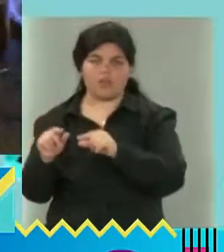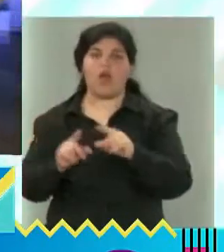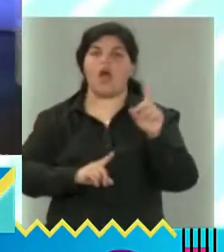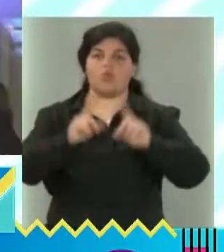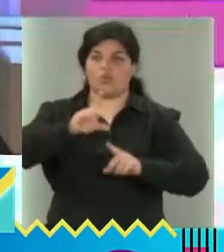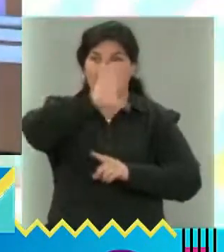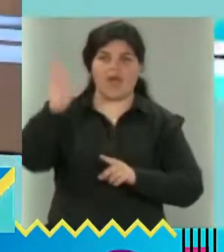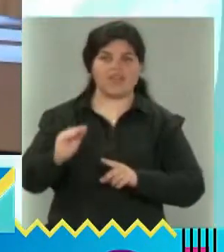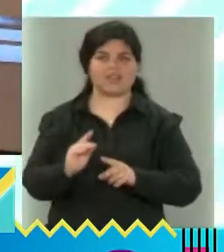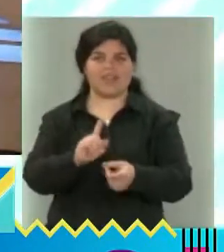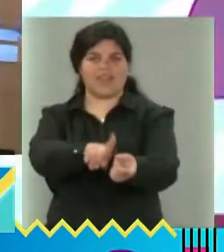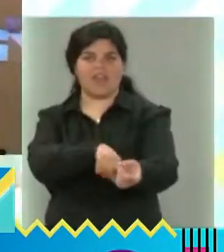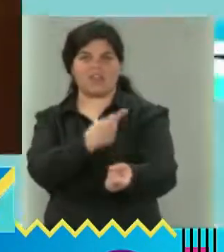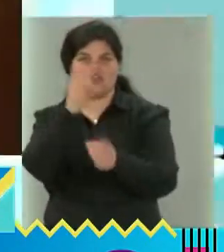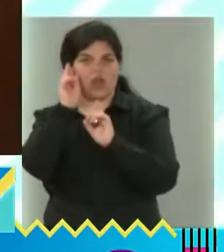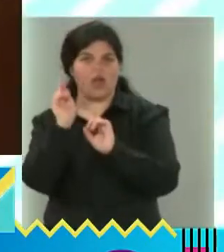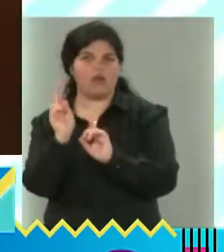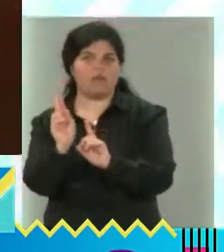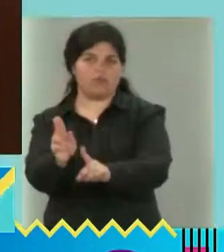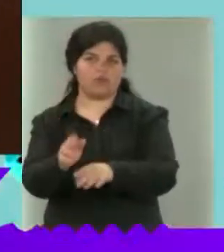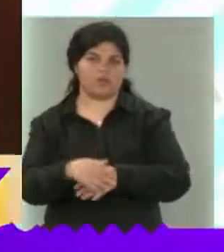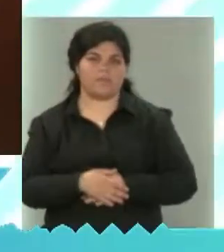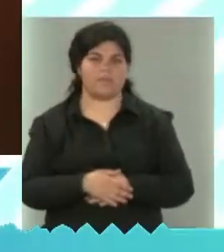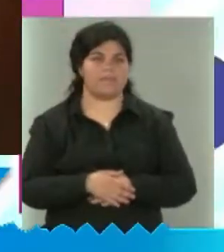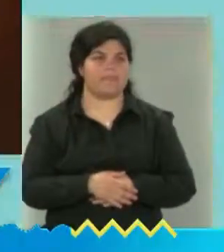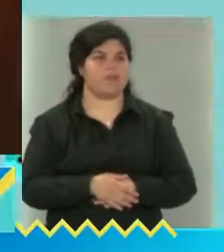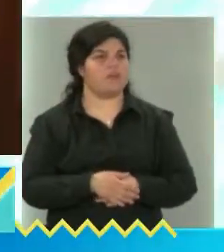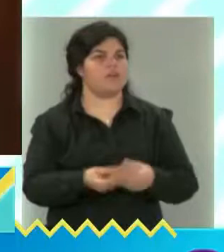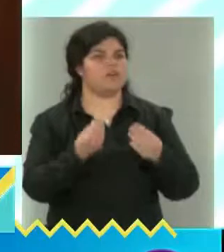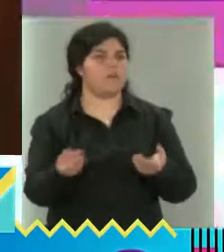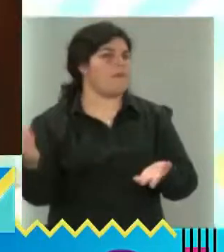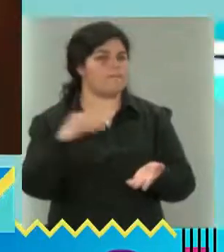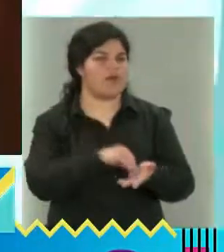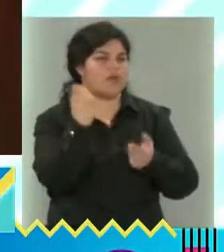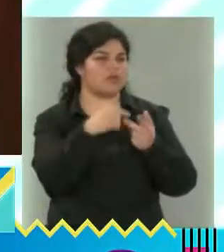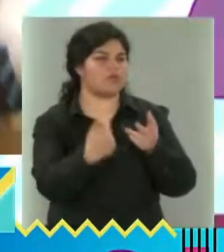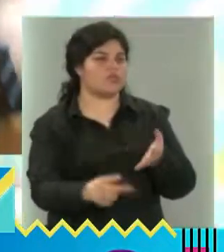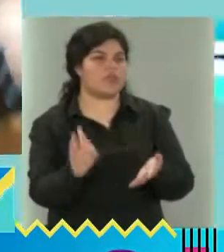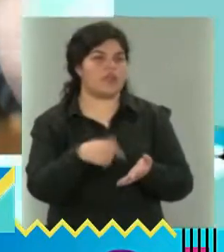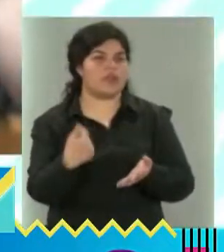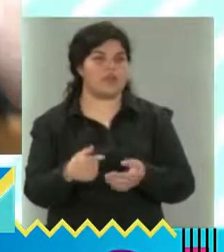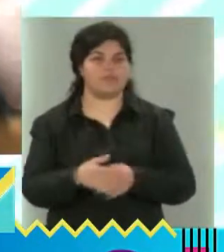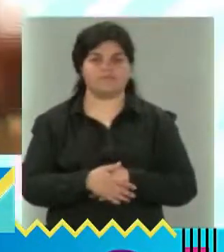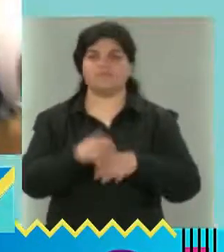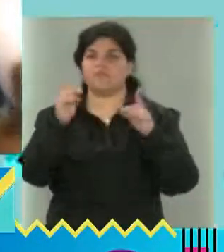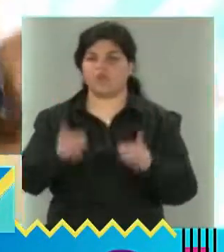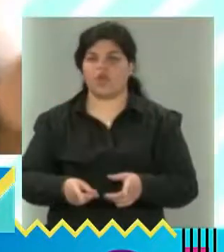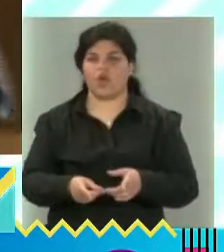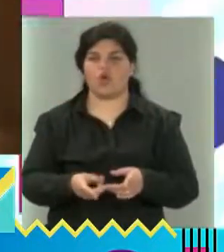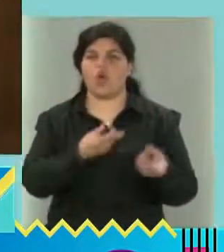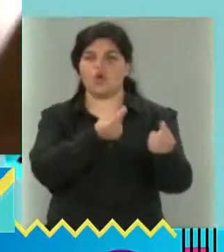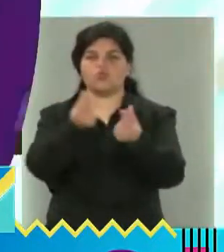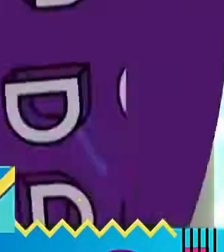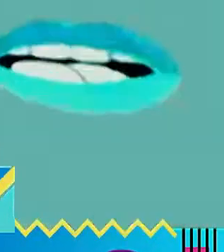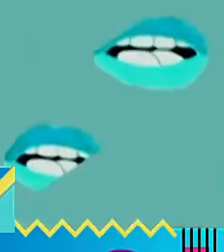los que también ¿Y qué otro tipo de factores hay, además del factor cultural? Y el factor cultural y de consumo cultural me refiero también, ¿sí? O sea,